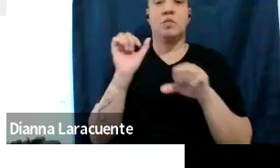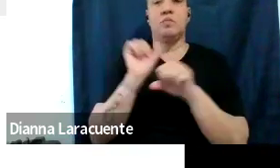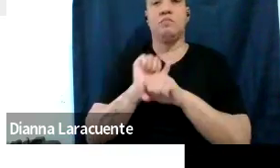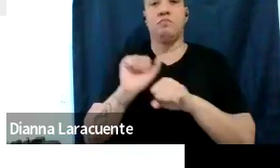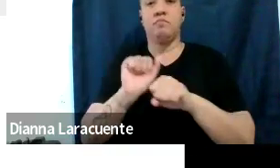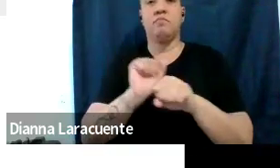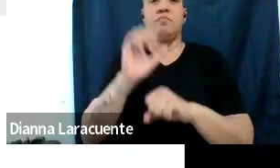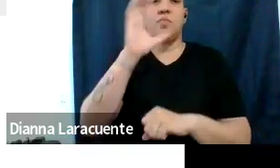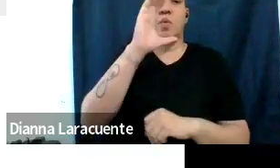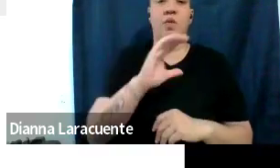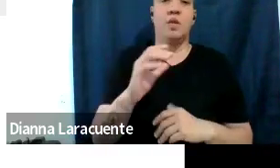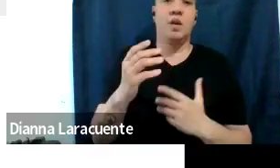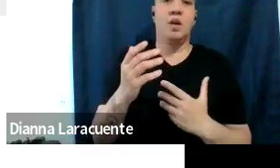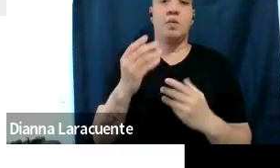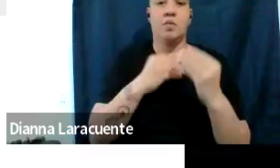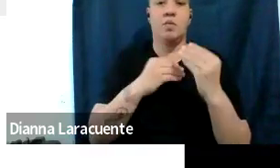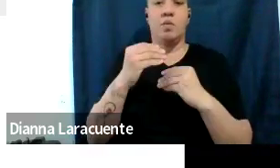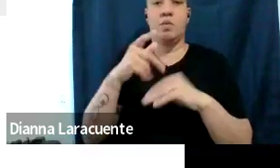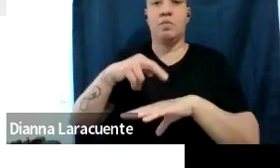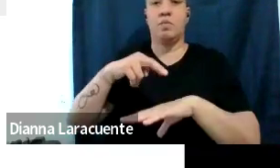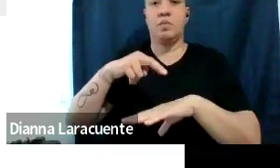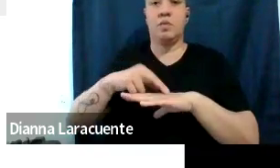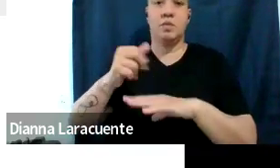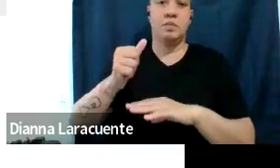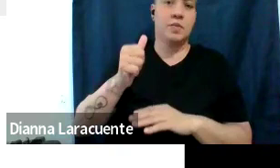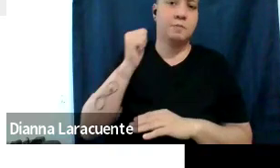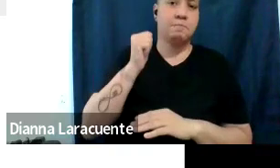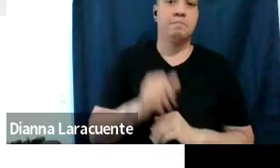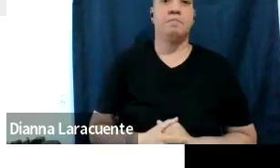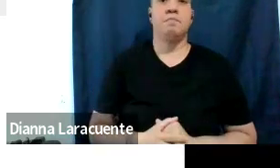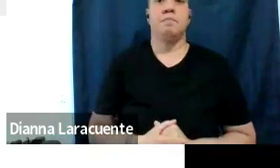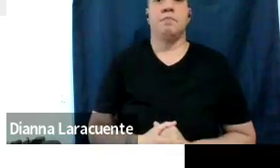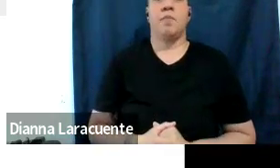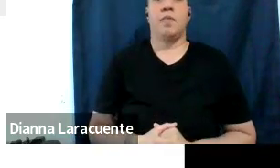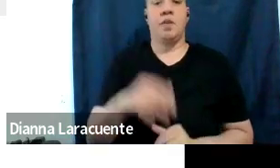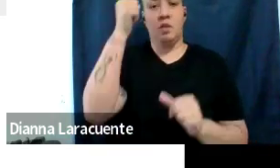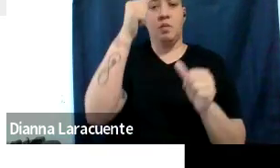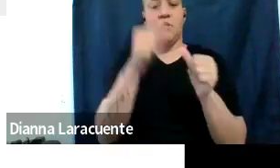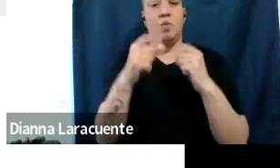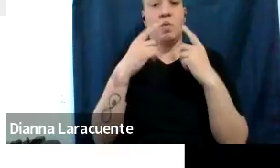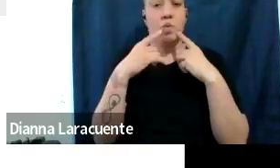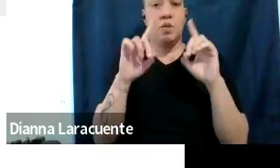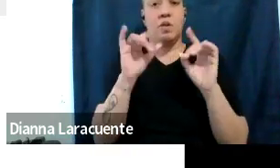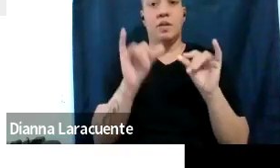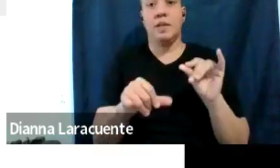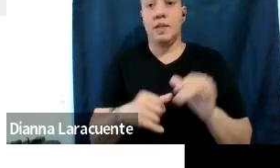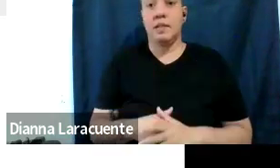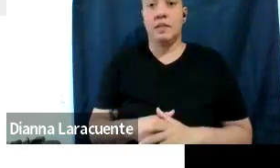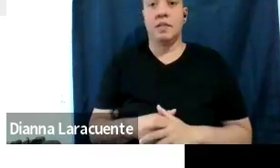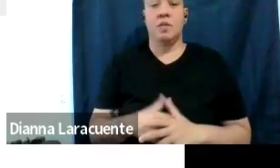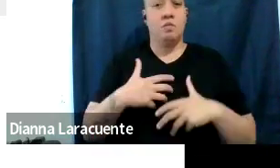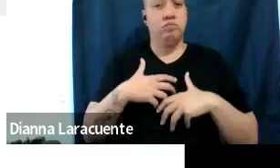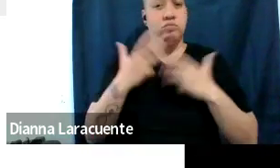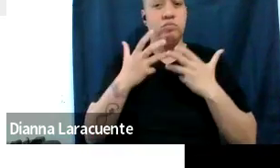del pan que Puerto Rico les rehúsa. Acuérdense, ¿cómo fue que lograron eso? ¿Cuál era la rabia de